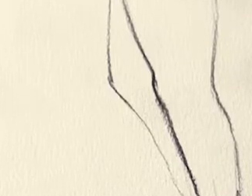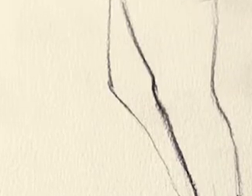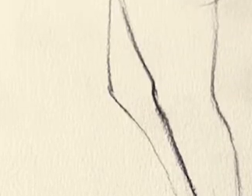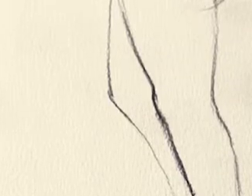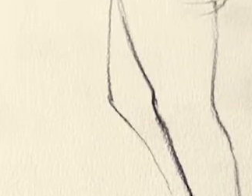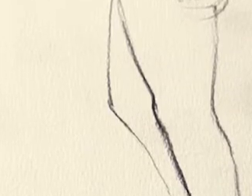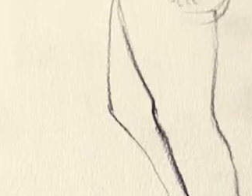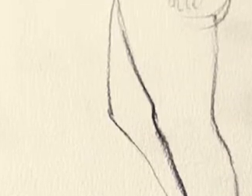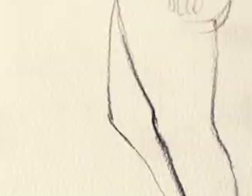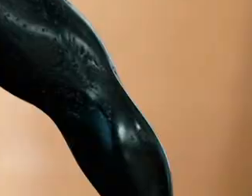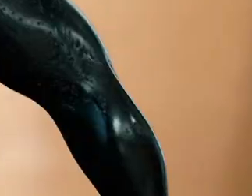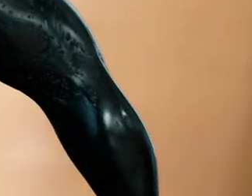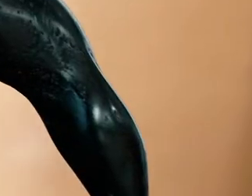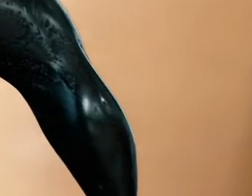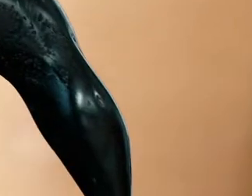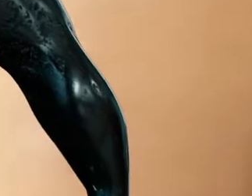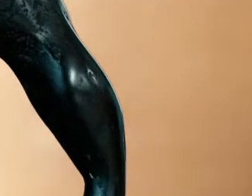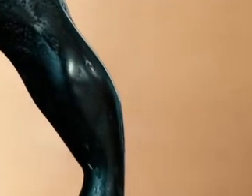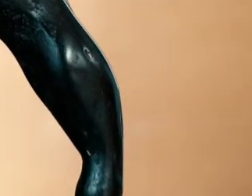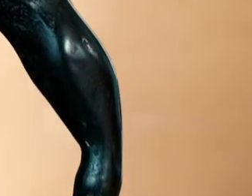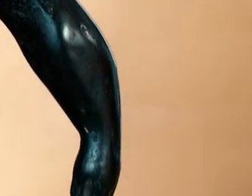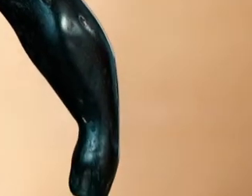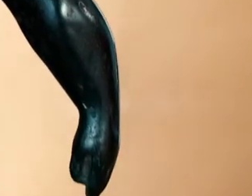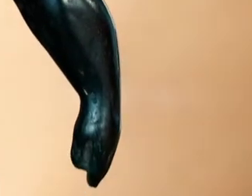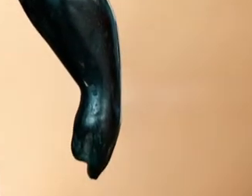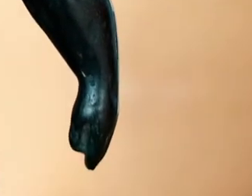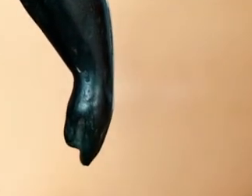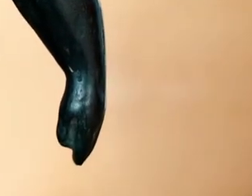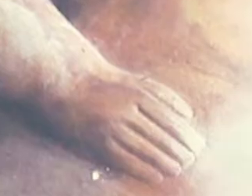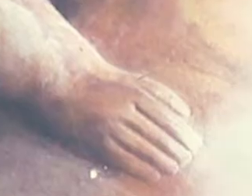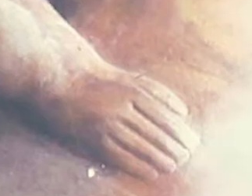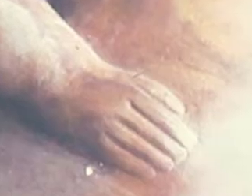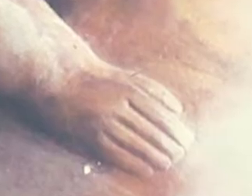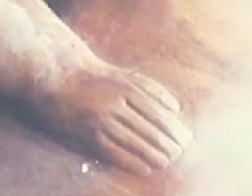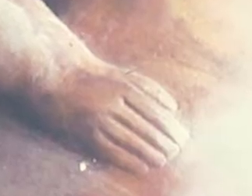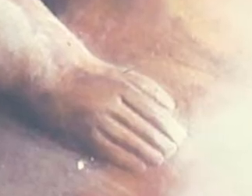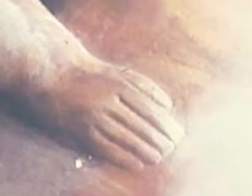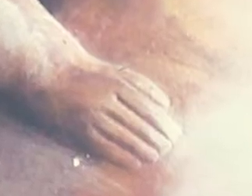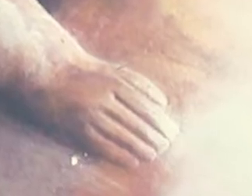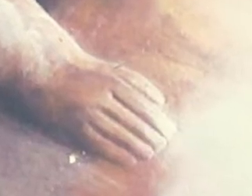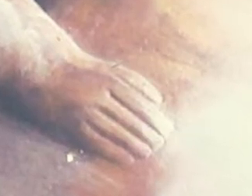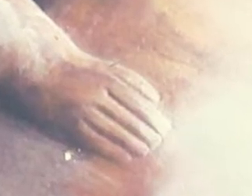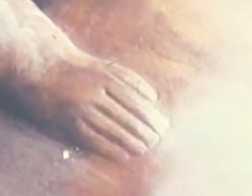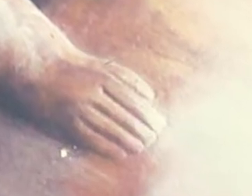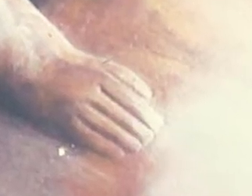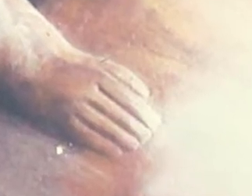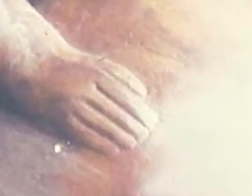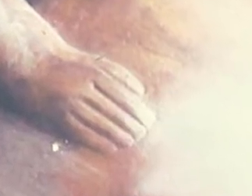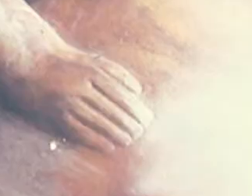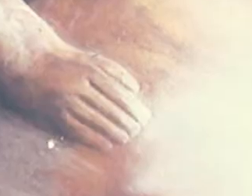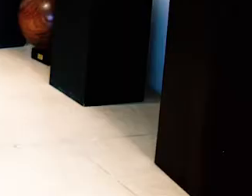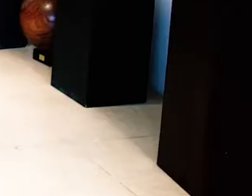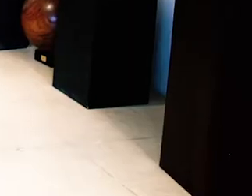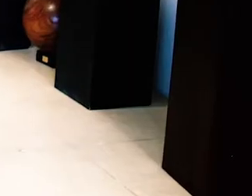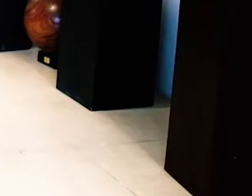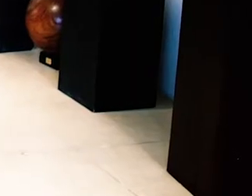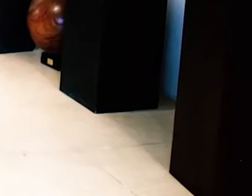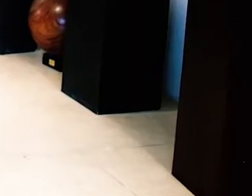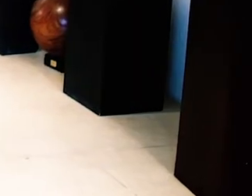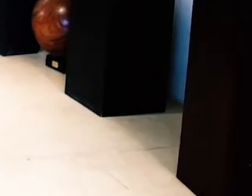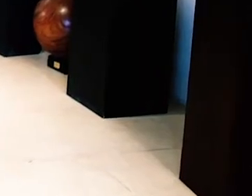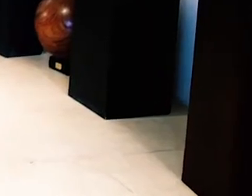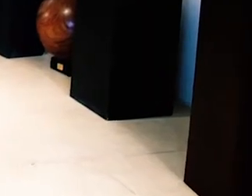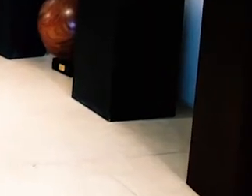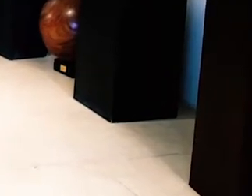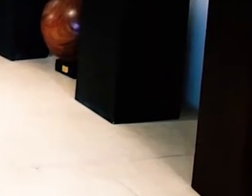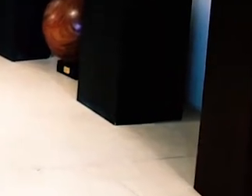el cristóbal o el guanacaste. Minutos antes, un lápiz en un papelito pintó una silueta que a punta de